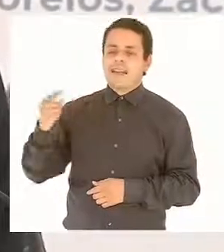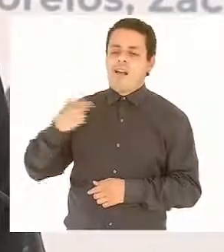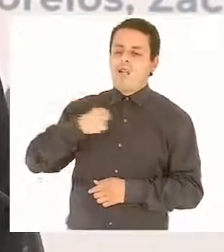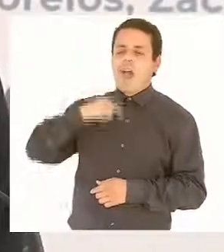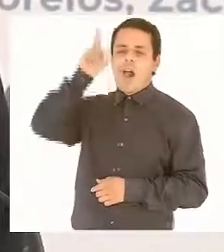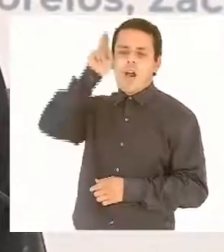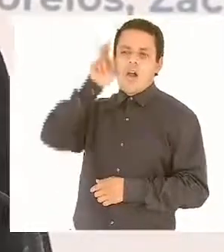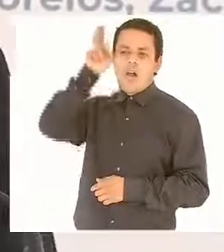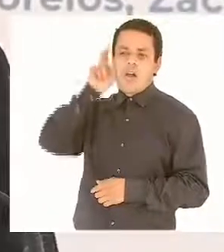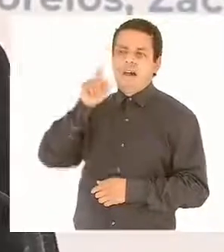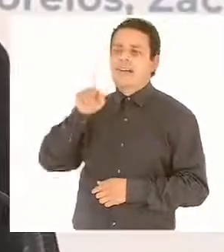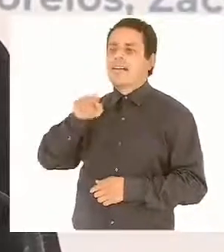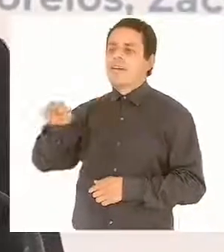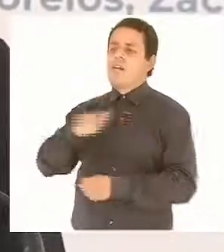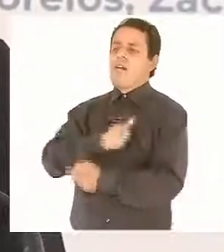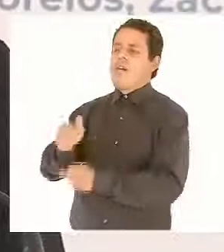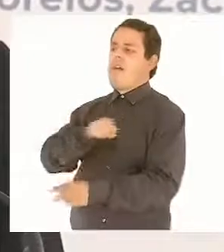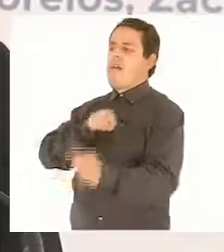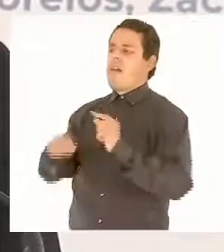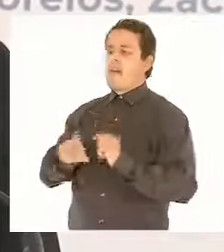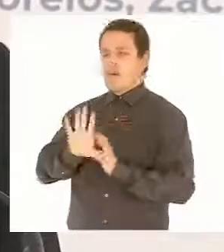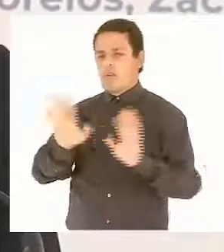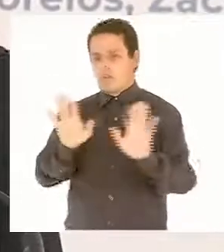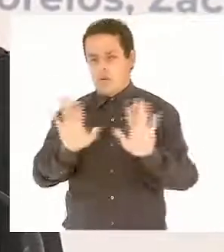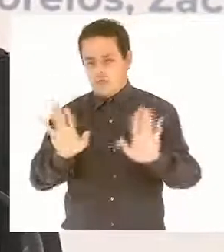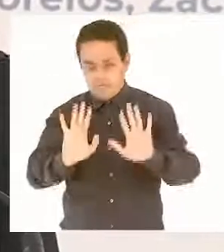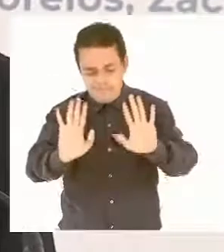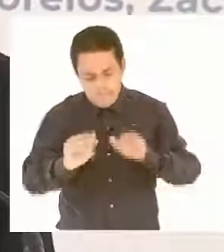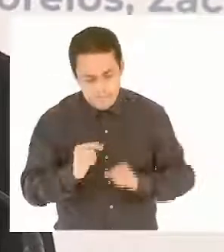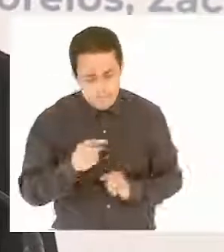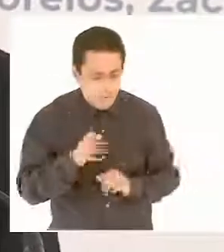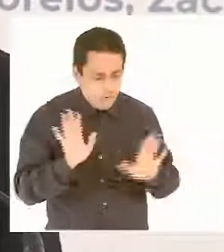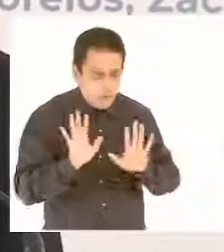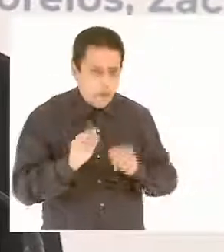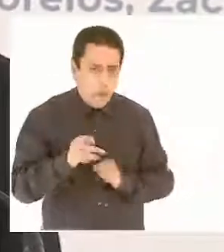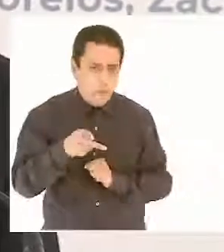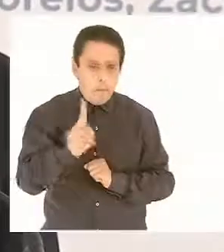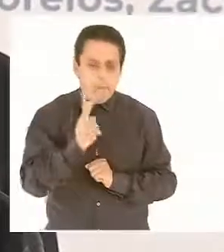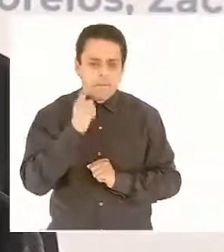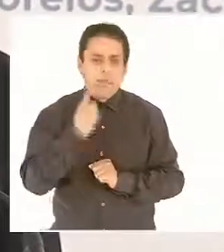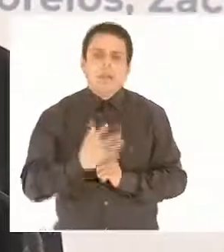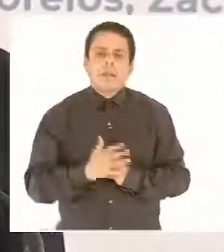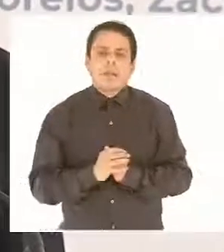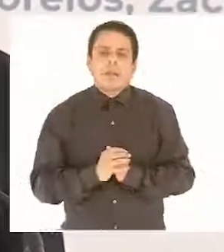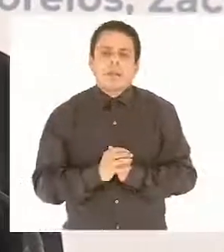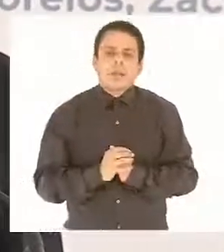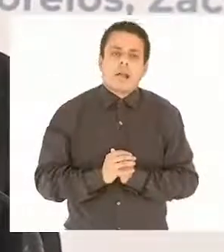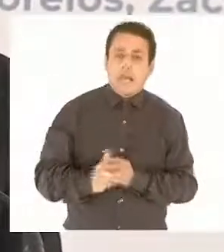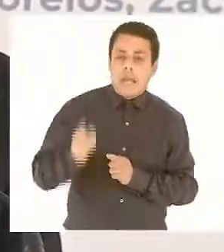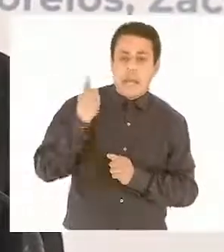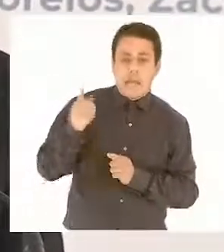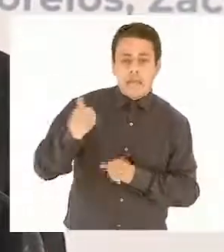herir susceptibilidades, pero la bujía